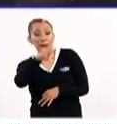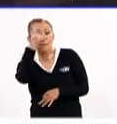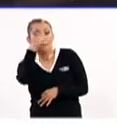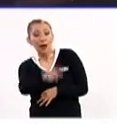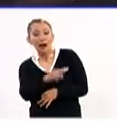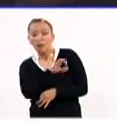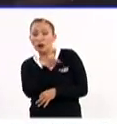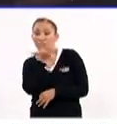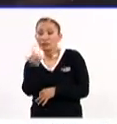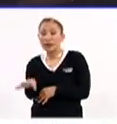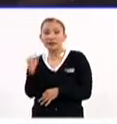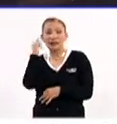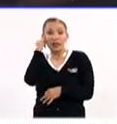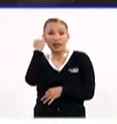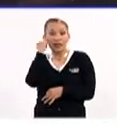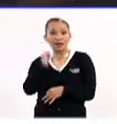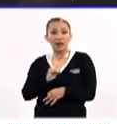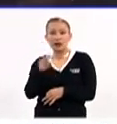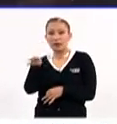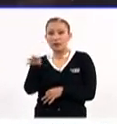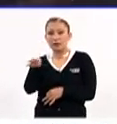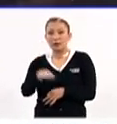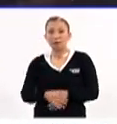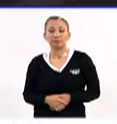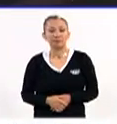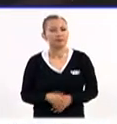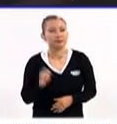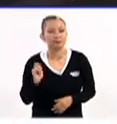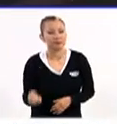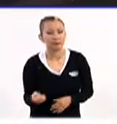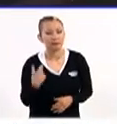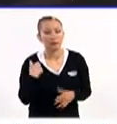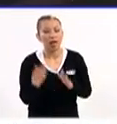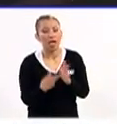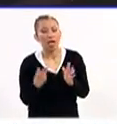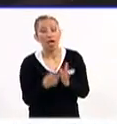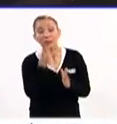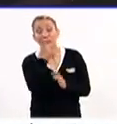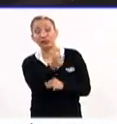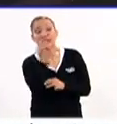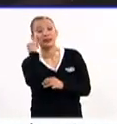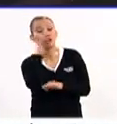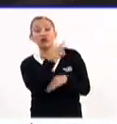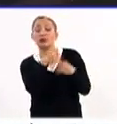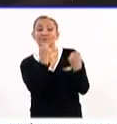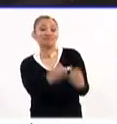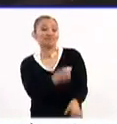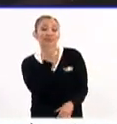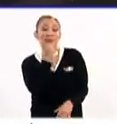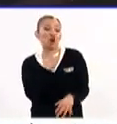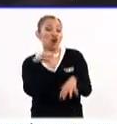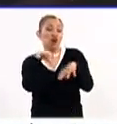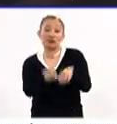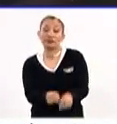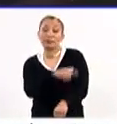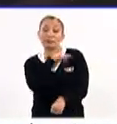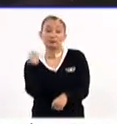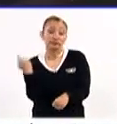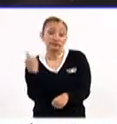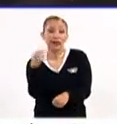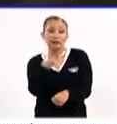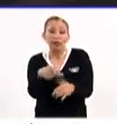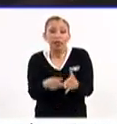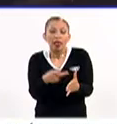para poder derrotar a los indígenas en el siglo XIX. Es decir, insistir en que los indígenas todos perdieron la conquista es una manera